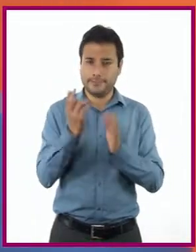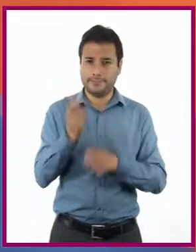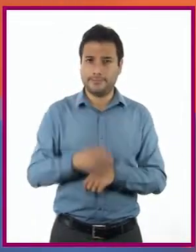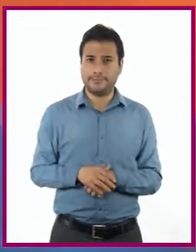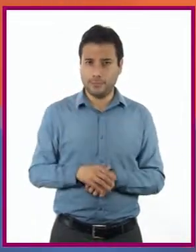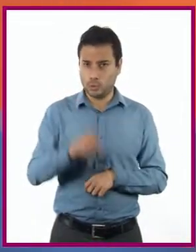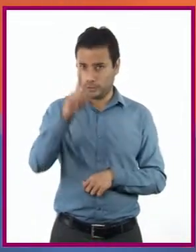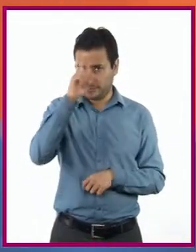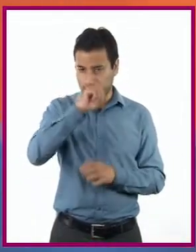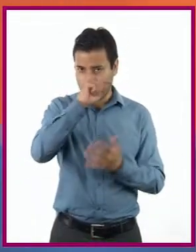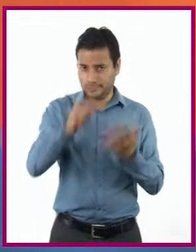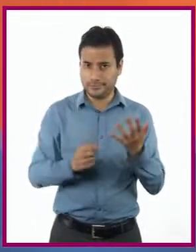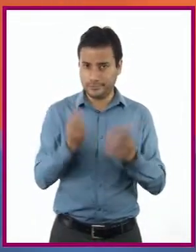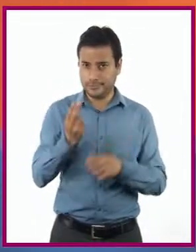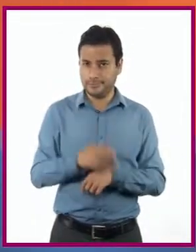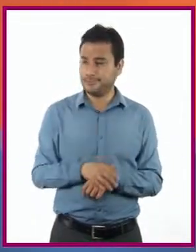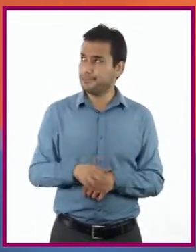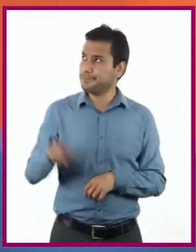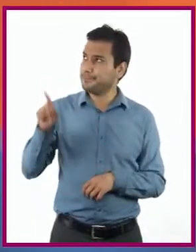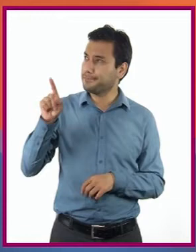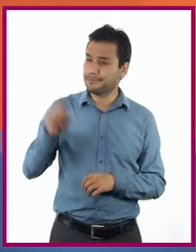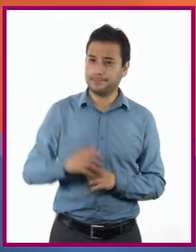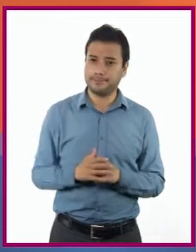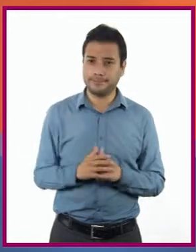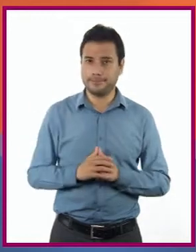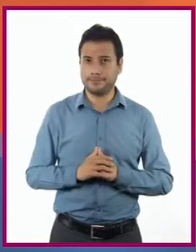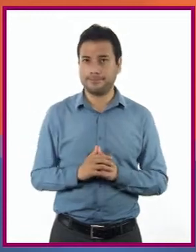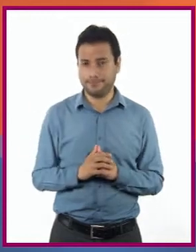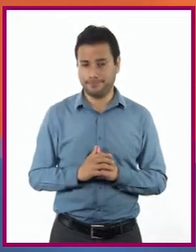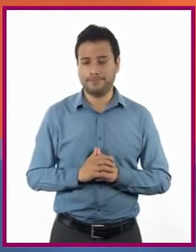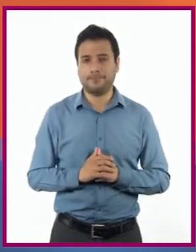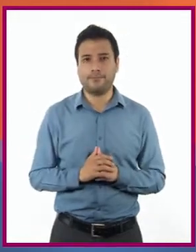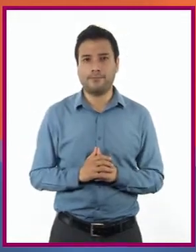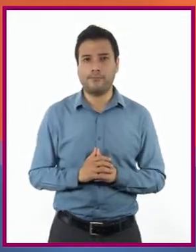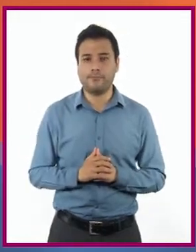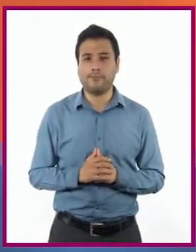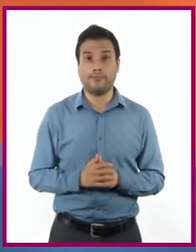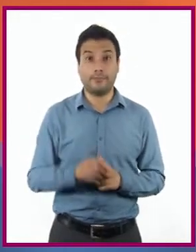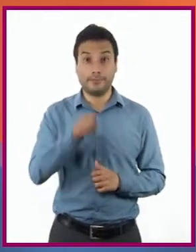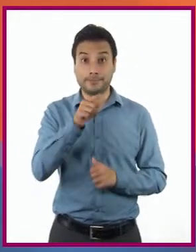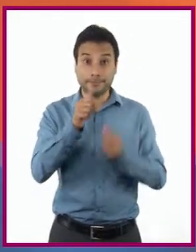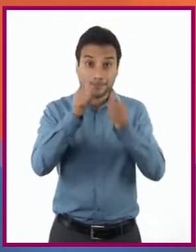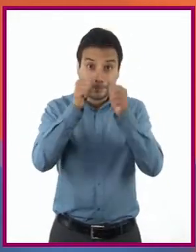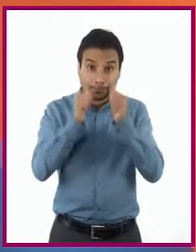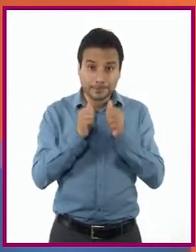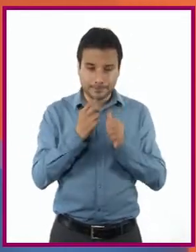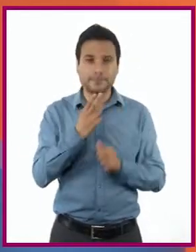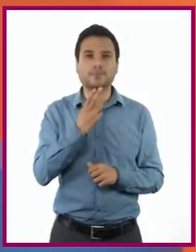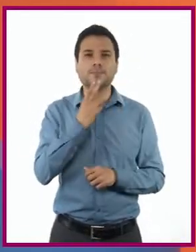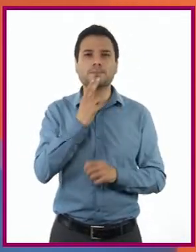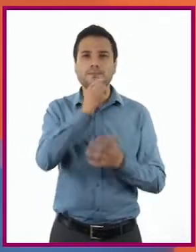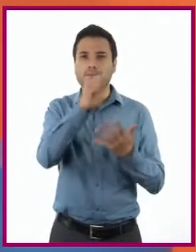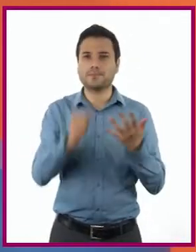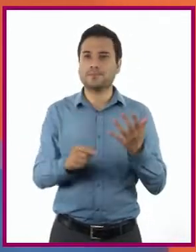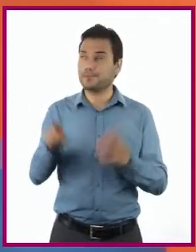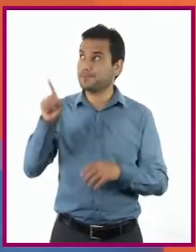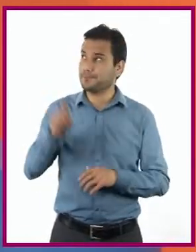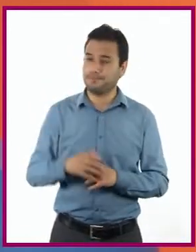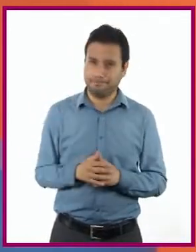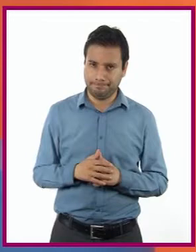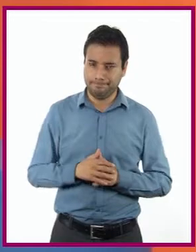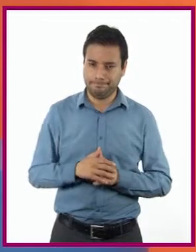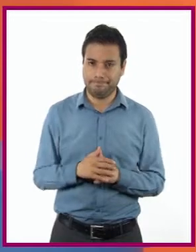tengan a la mano su cuaderno y lápiz o bolígrafo. Y si tienen alguna discapacidad visual, preparen sus hojas Leyer, punzón y